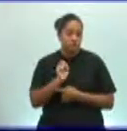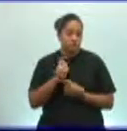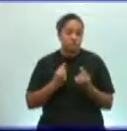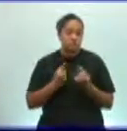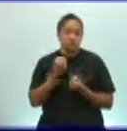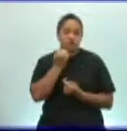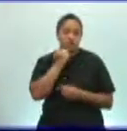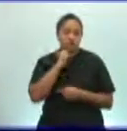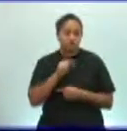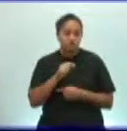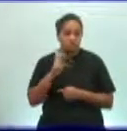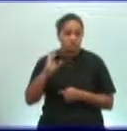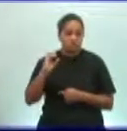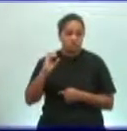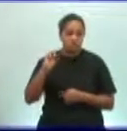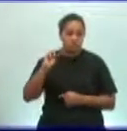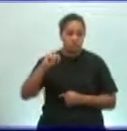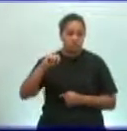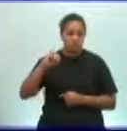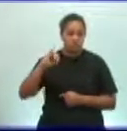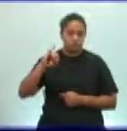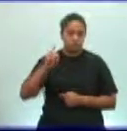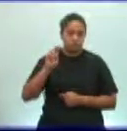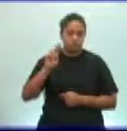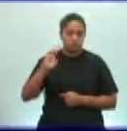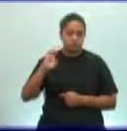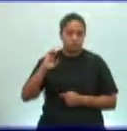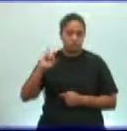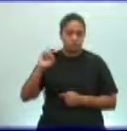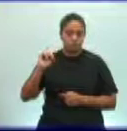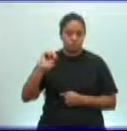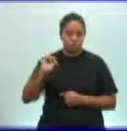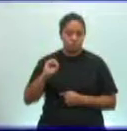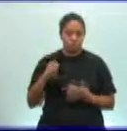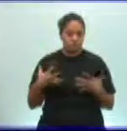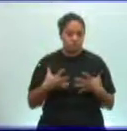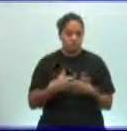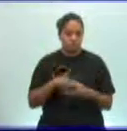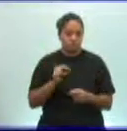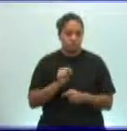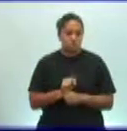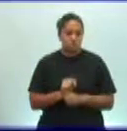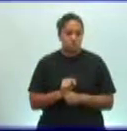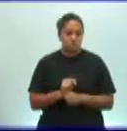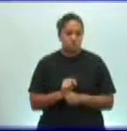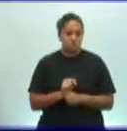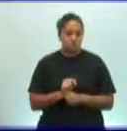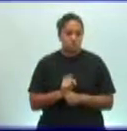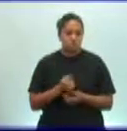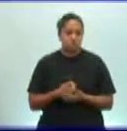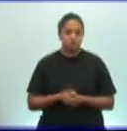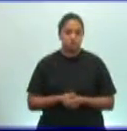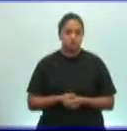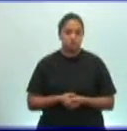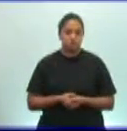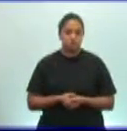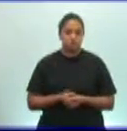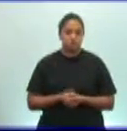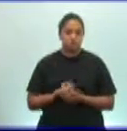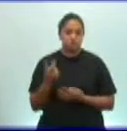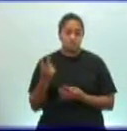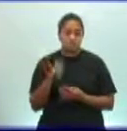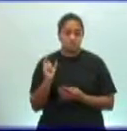conjunciones. Decíamos que unen, relacionan elementos análogos dentro de la oración, quiere decir que tienen similitud, que